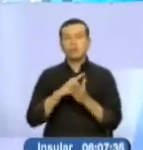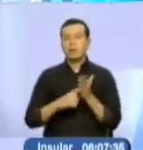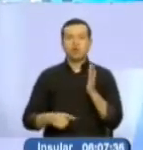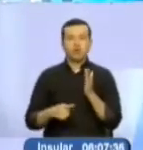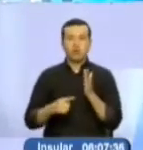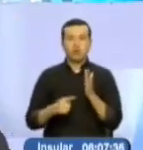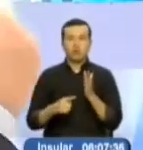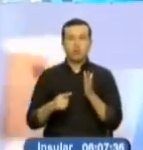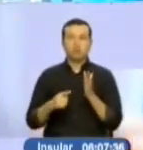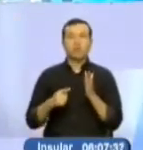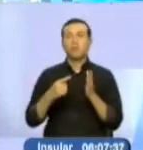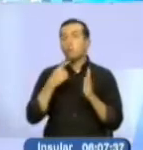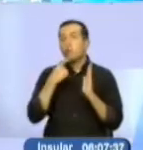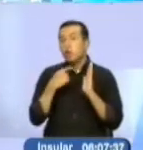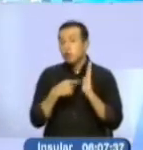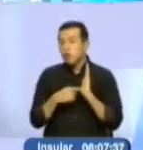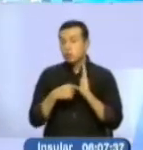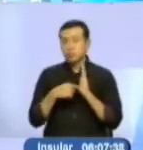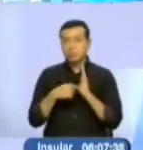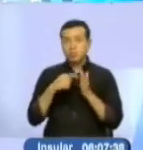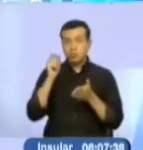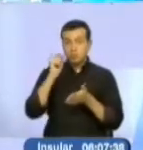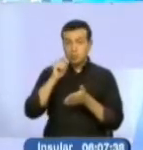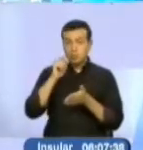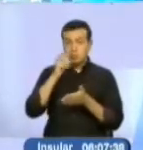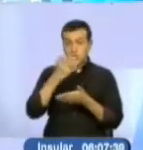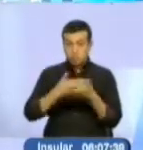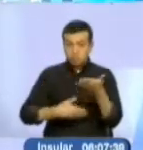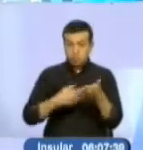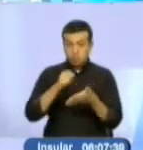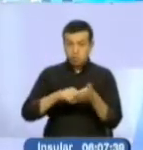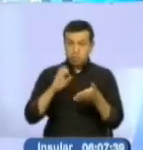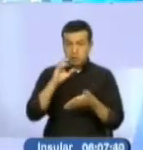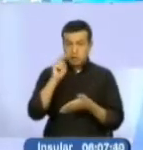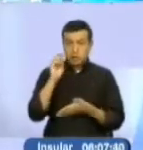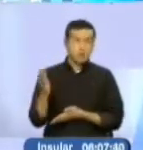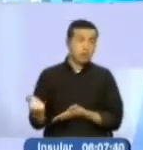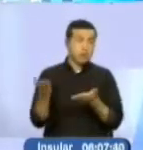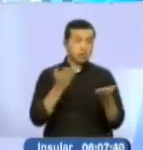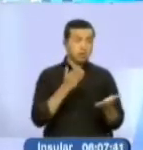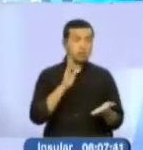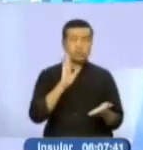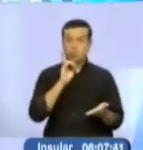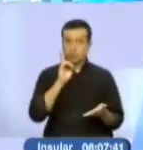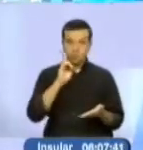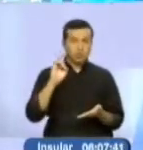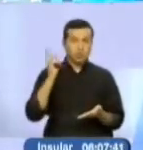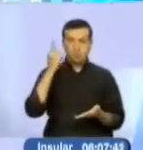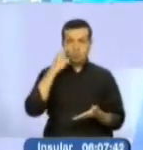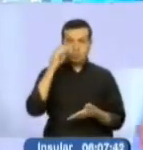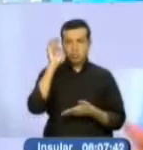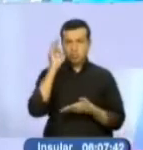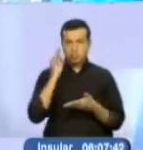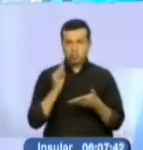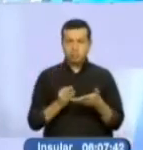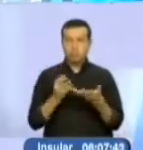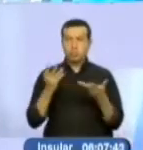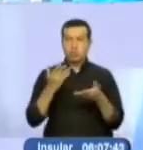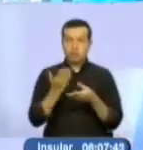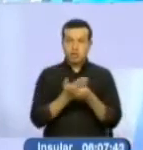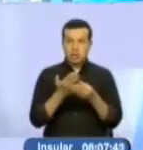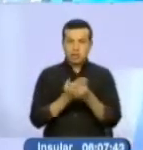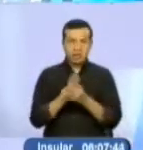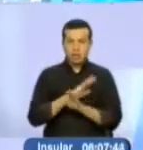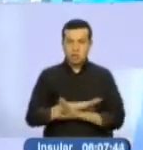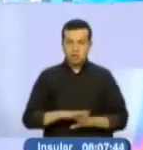que las papeletas retornen al organismo electoral porque únicamente se cuentan con las actas de